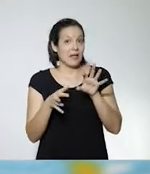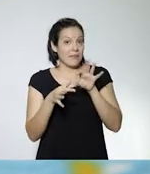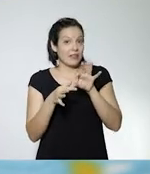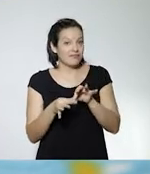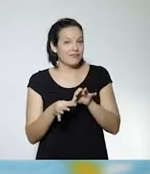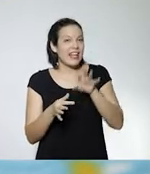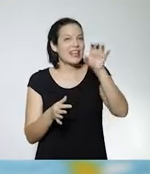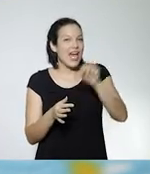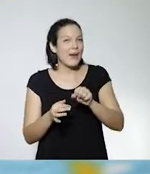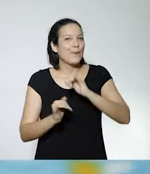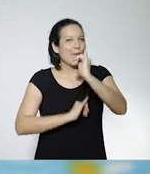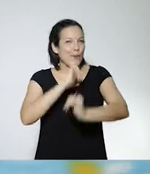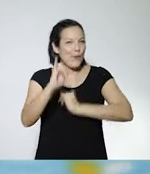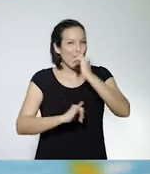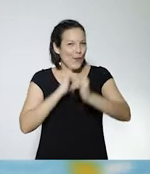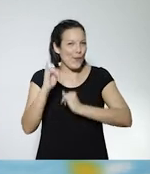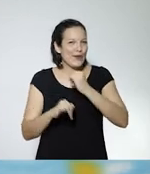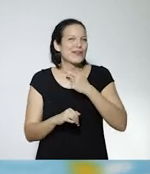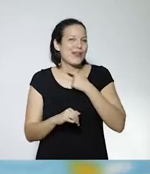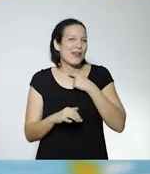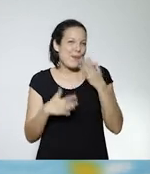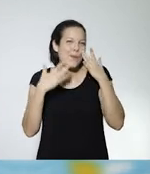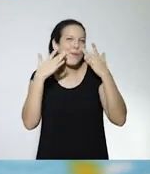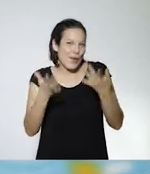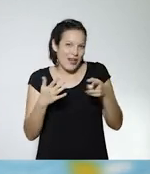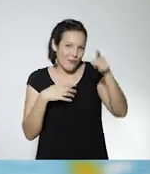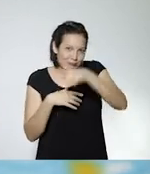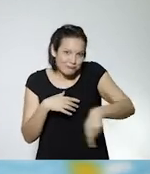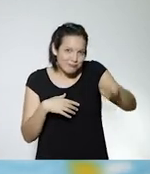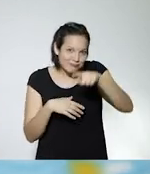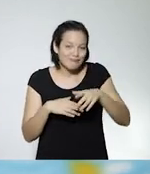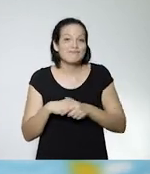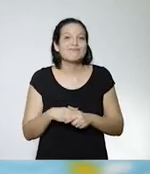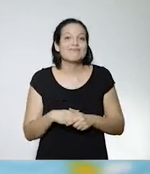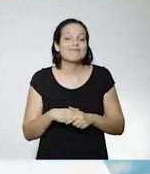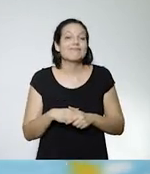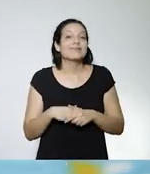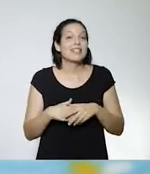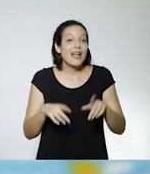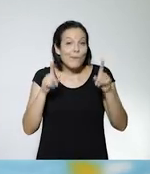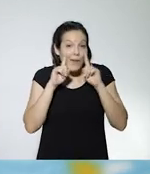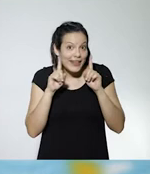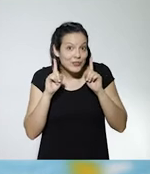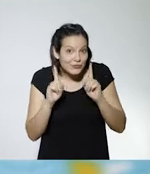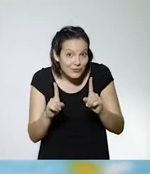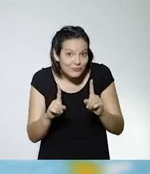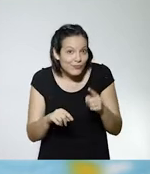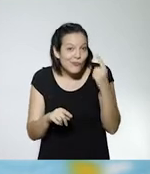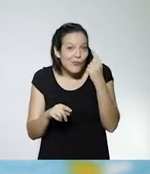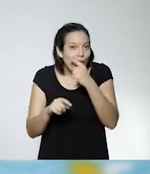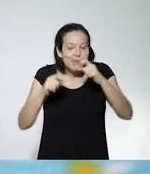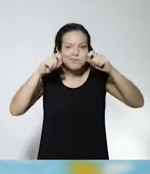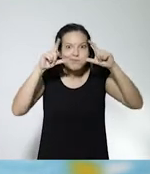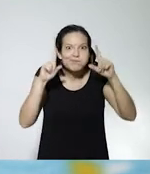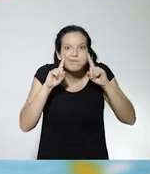les trajimos un cuento que queríamos compartir con ustedes. Así que presten atención, abran bien